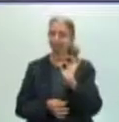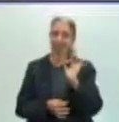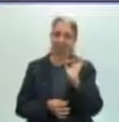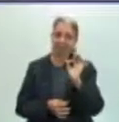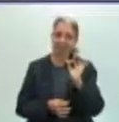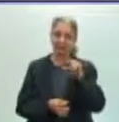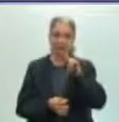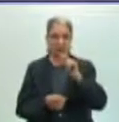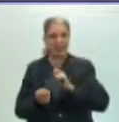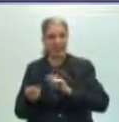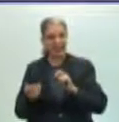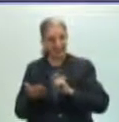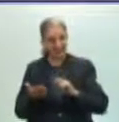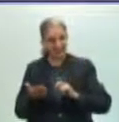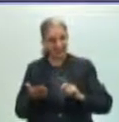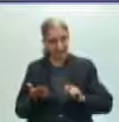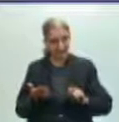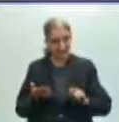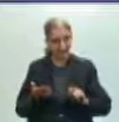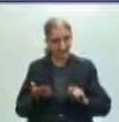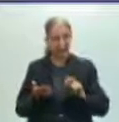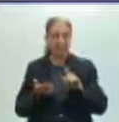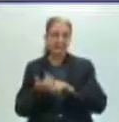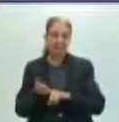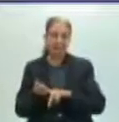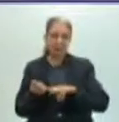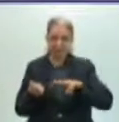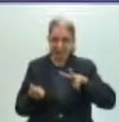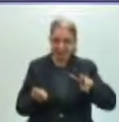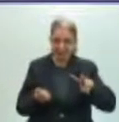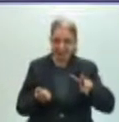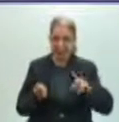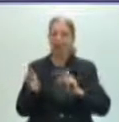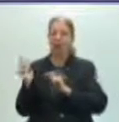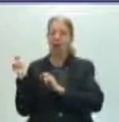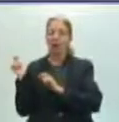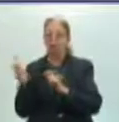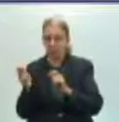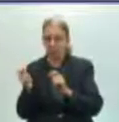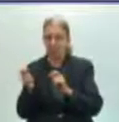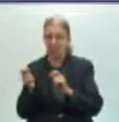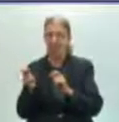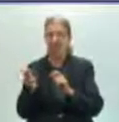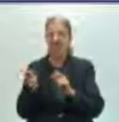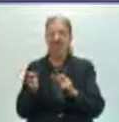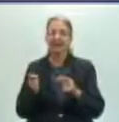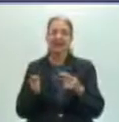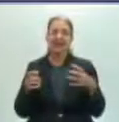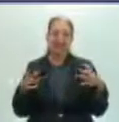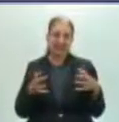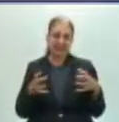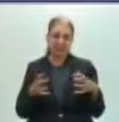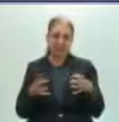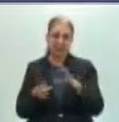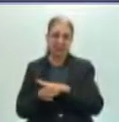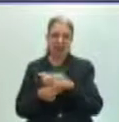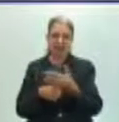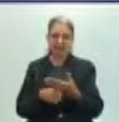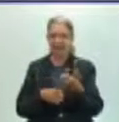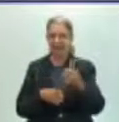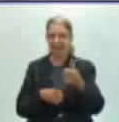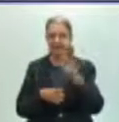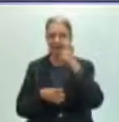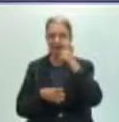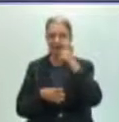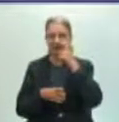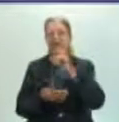anota la provincia y la cantidad de jonrones bateados hasta el 10 de noviembre.